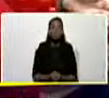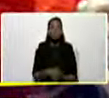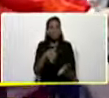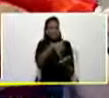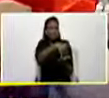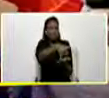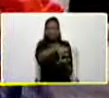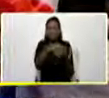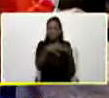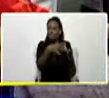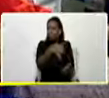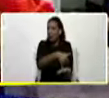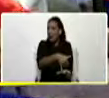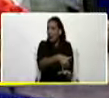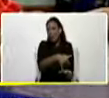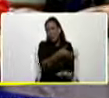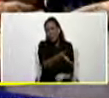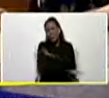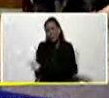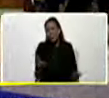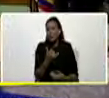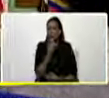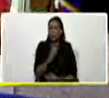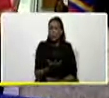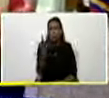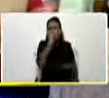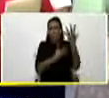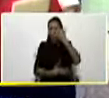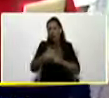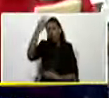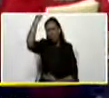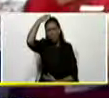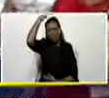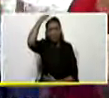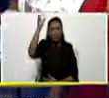Pataruco, pataruco, no engañes, no mientas,